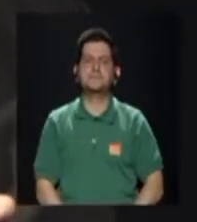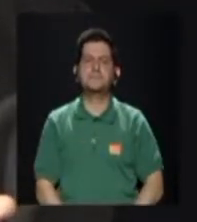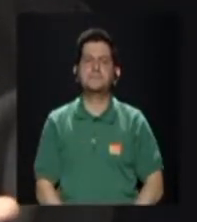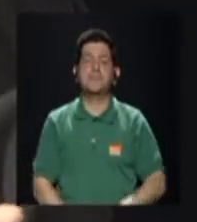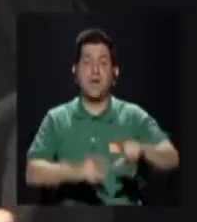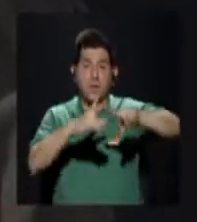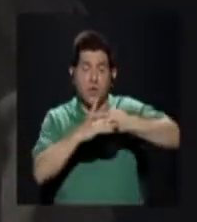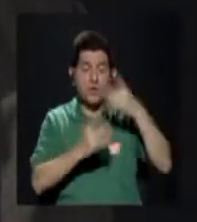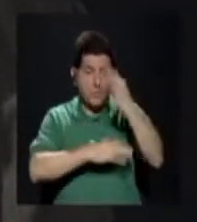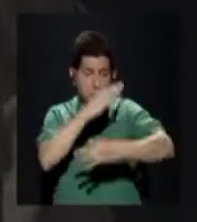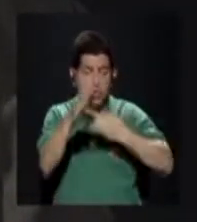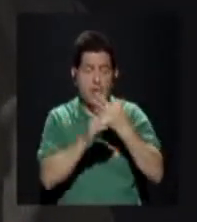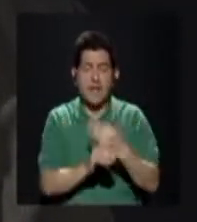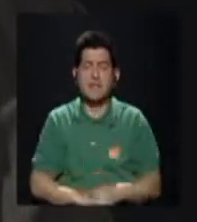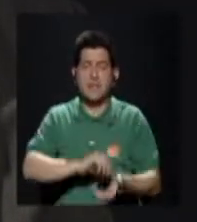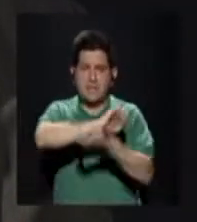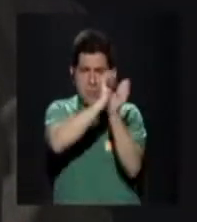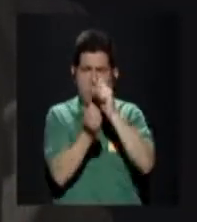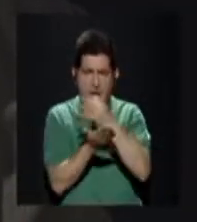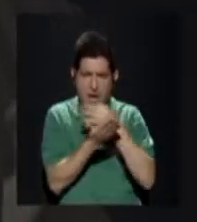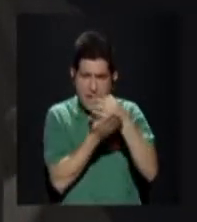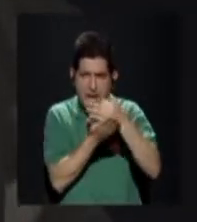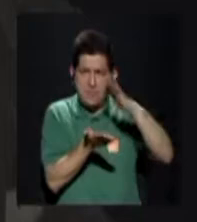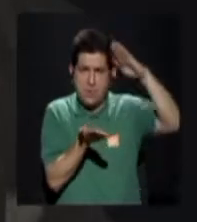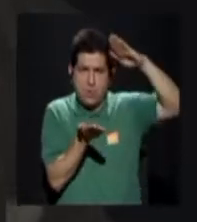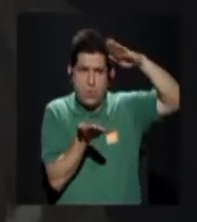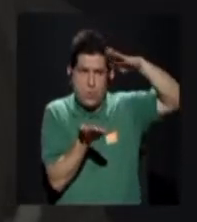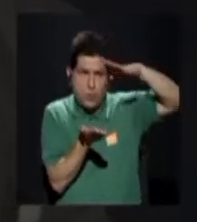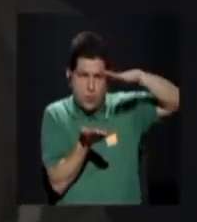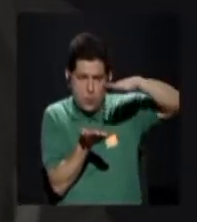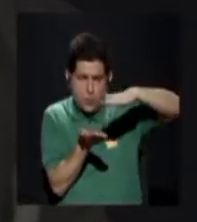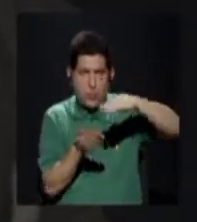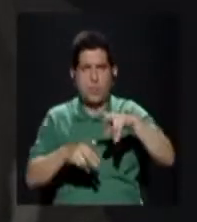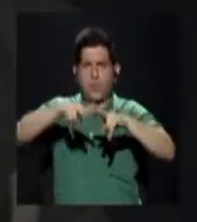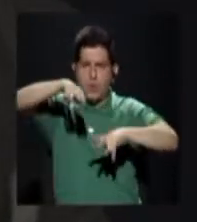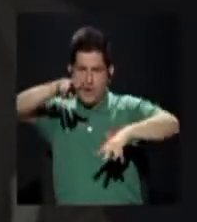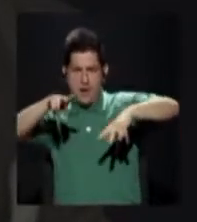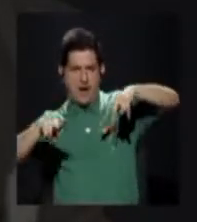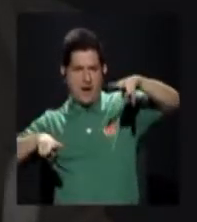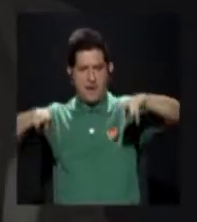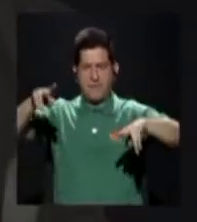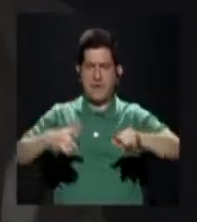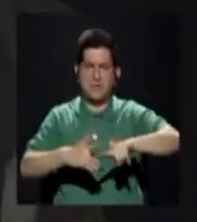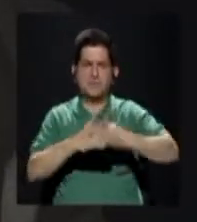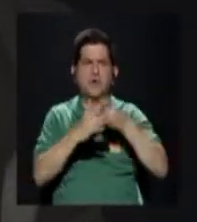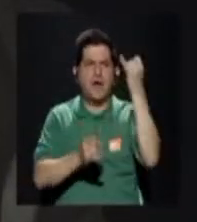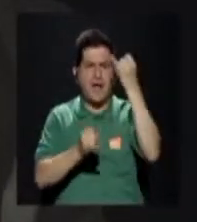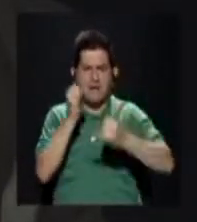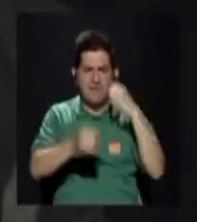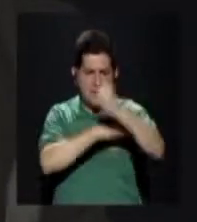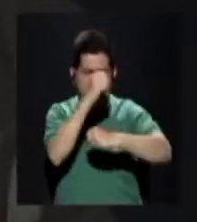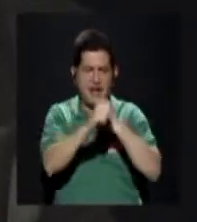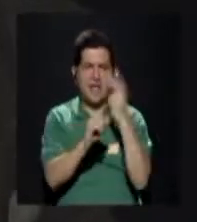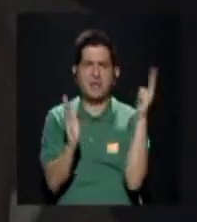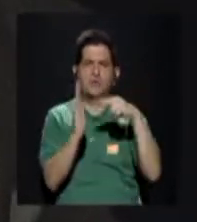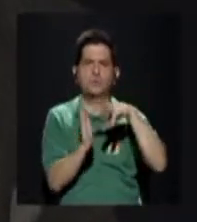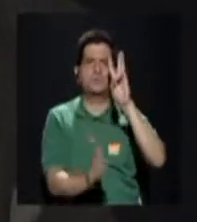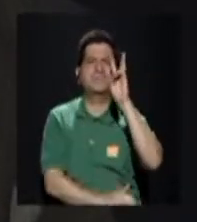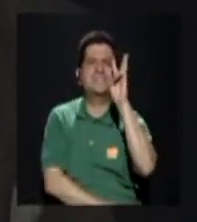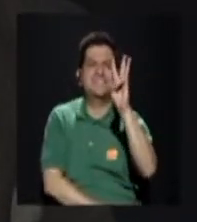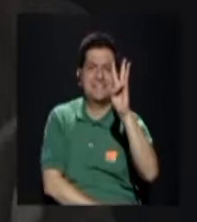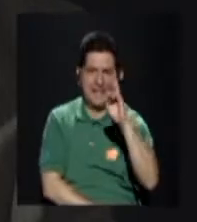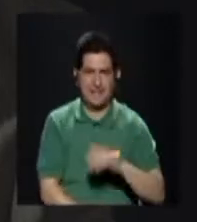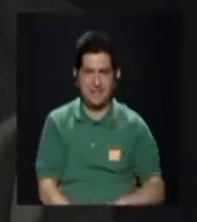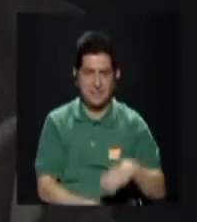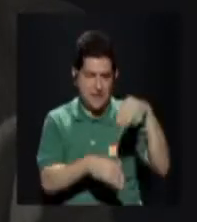Cuando comenzó el tipo de cambio a disminuir, como consecuencia de la flotación cambiaria que iniciamos en finales del 2006,